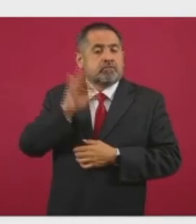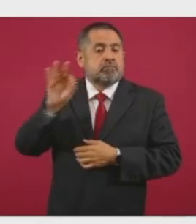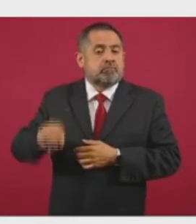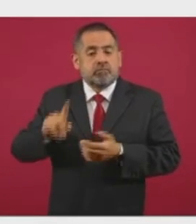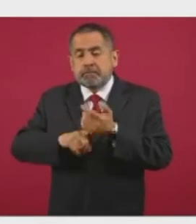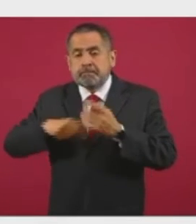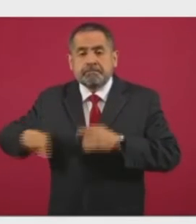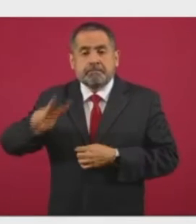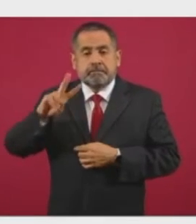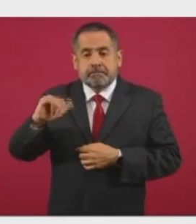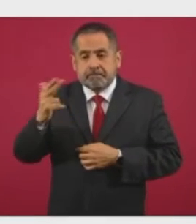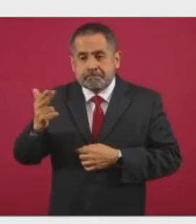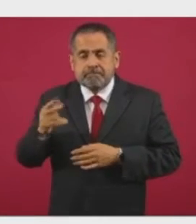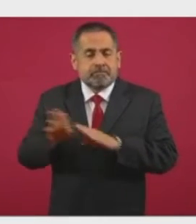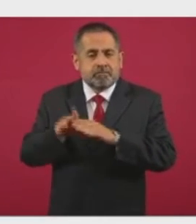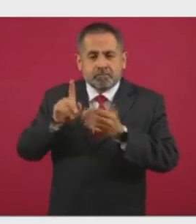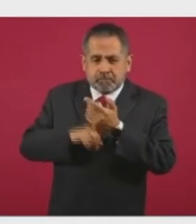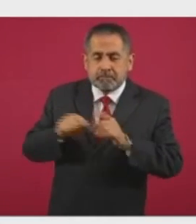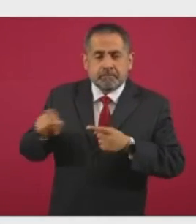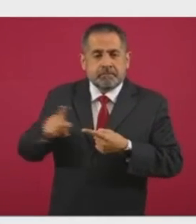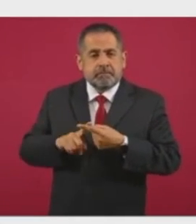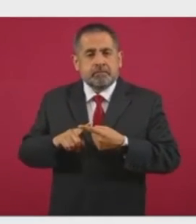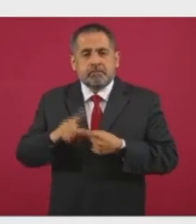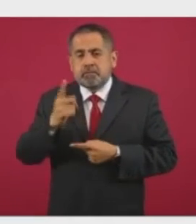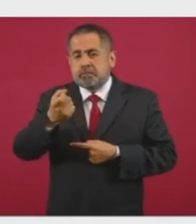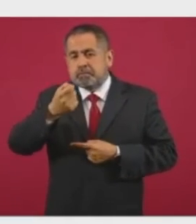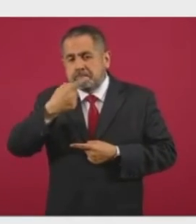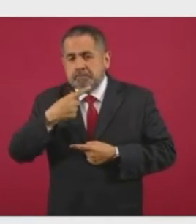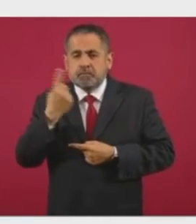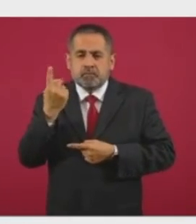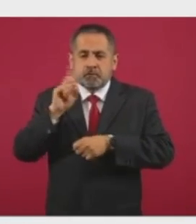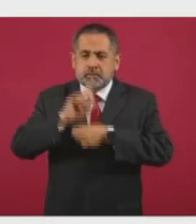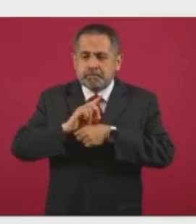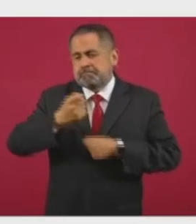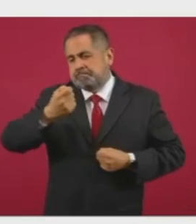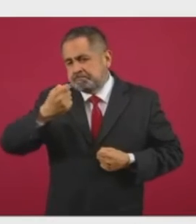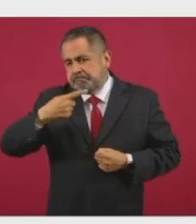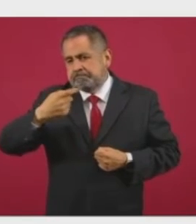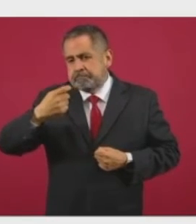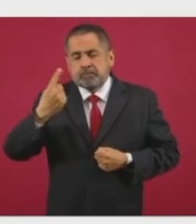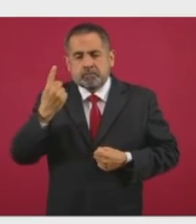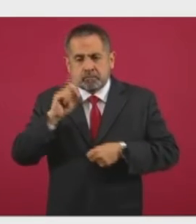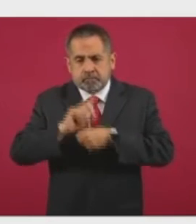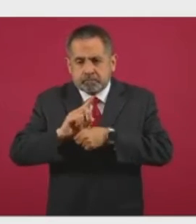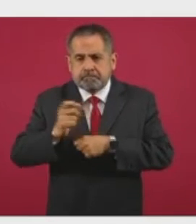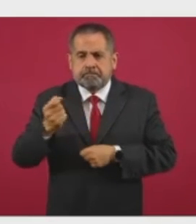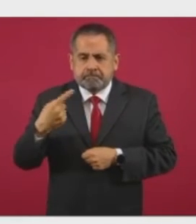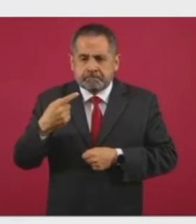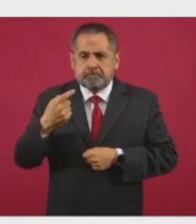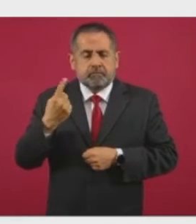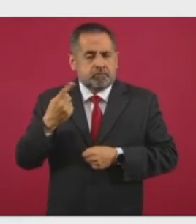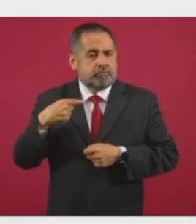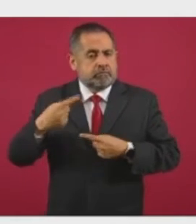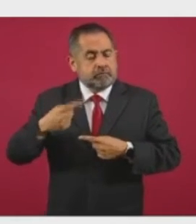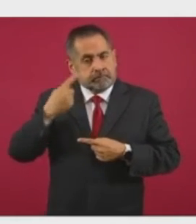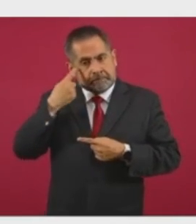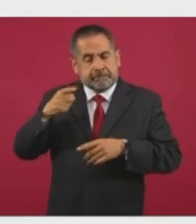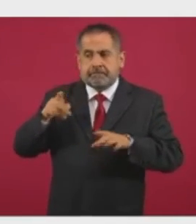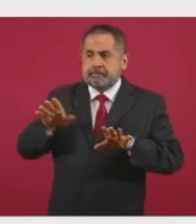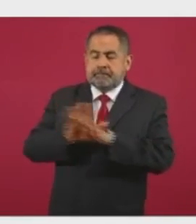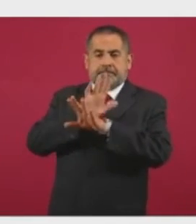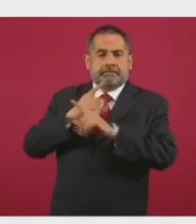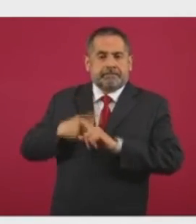biencia están con regímenes de una sola tableta al día. Esto es un cambio también significativo en la calidad de vida de las